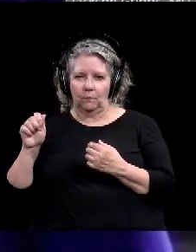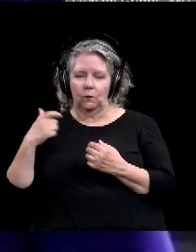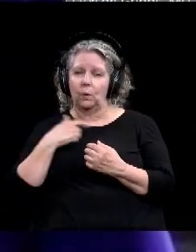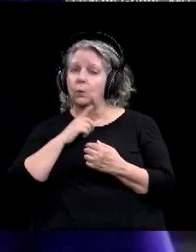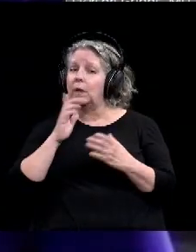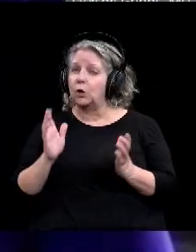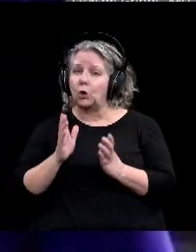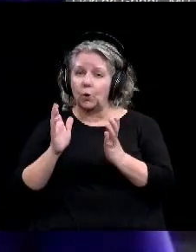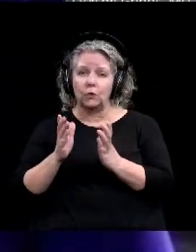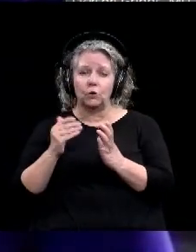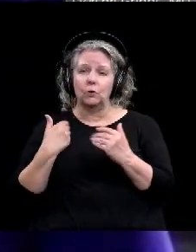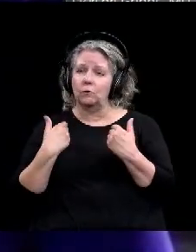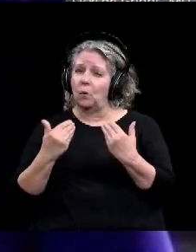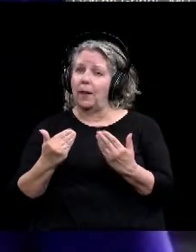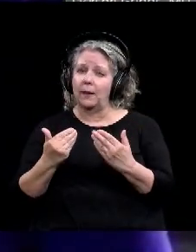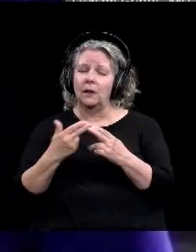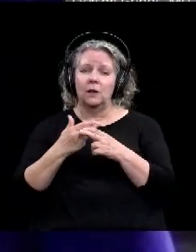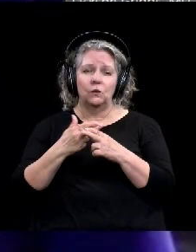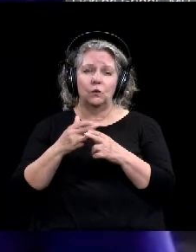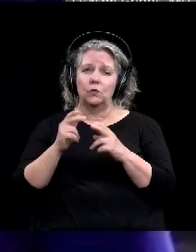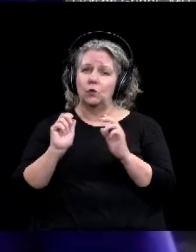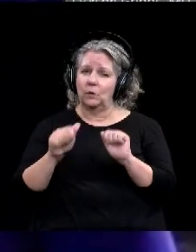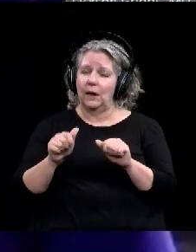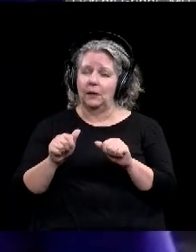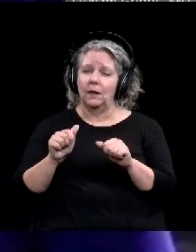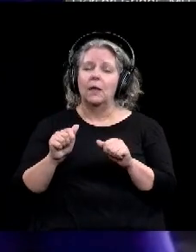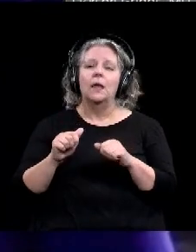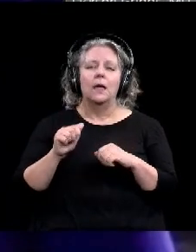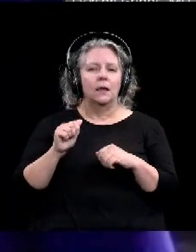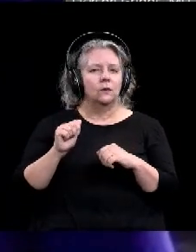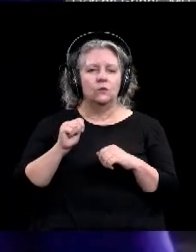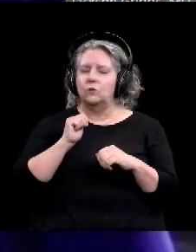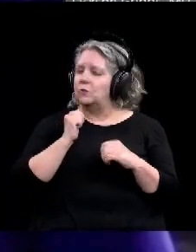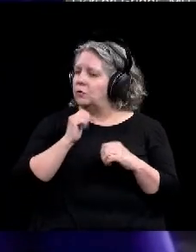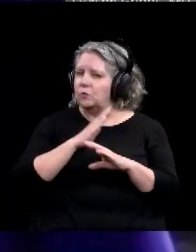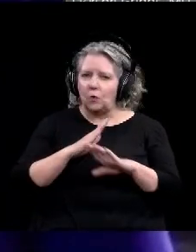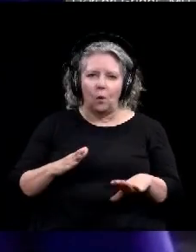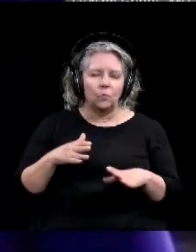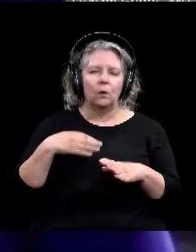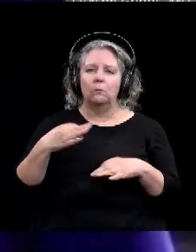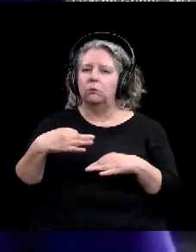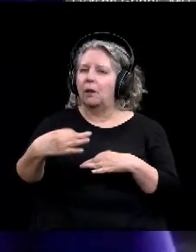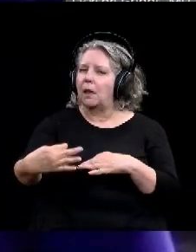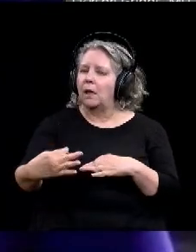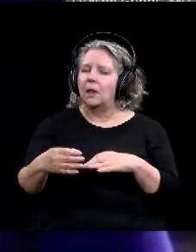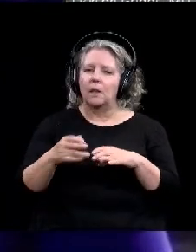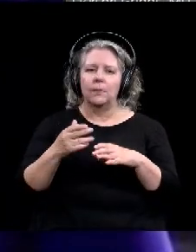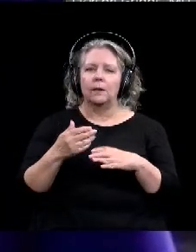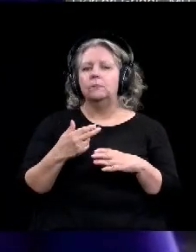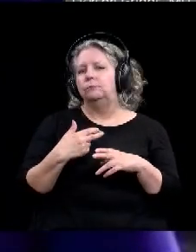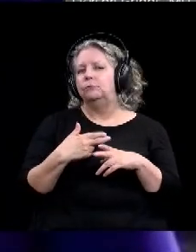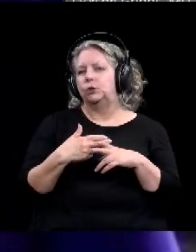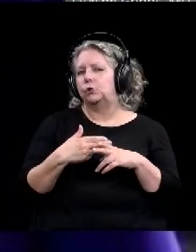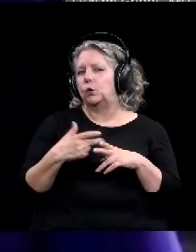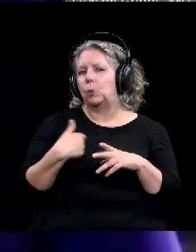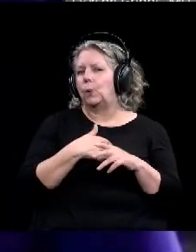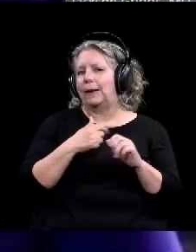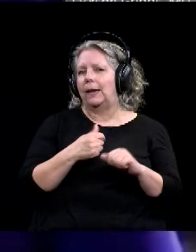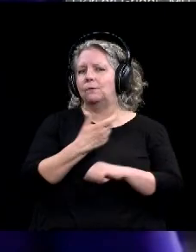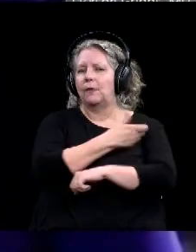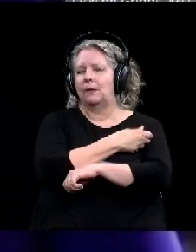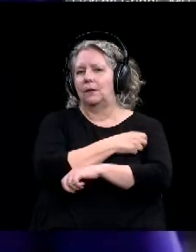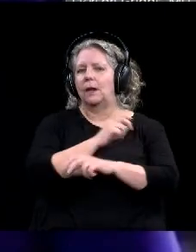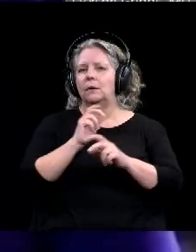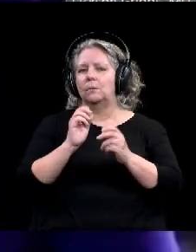no se esperen por favor para que podamos verlos a una vida más